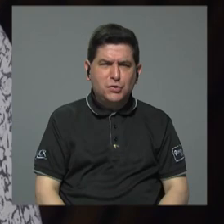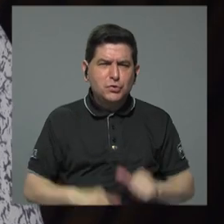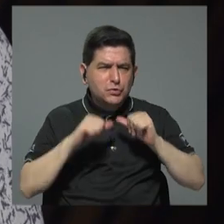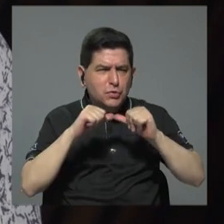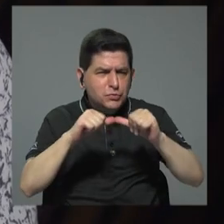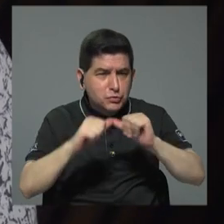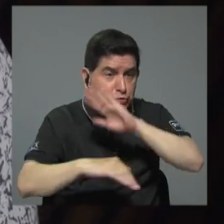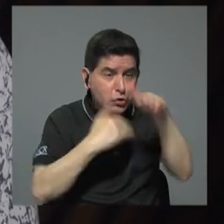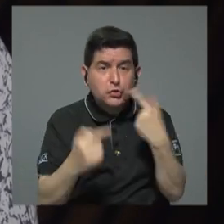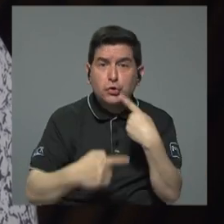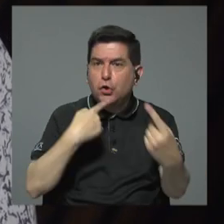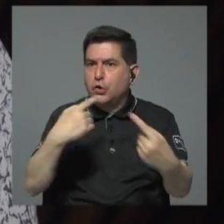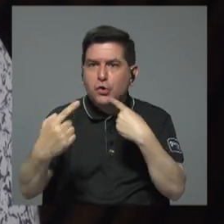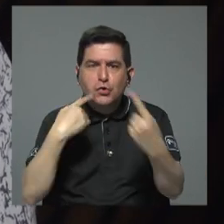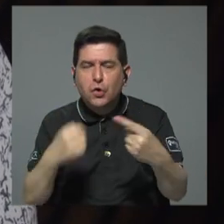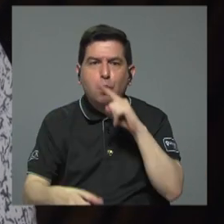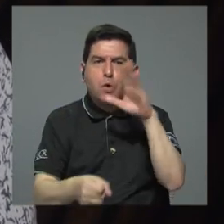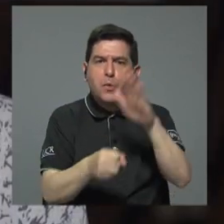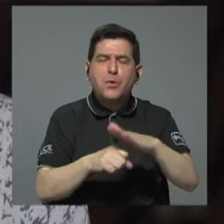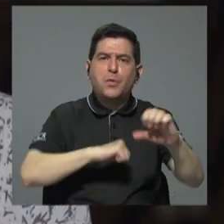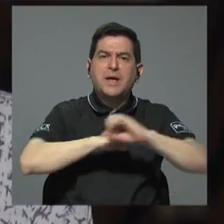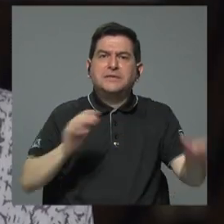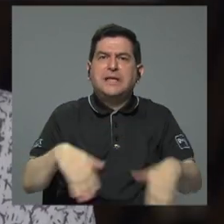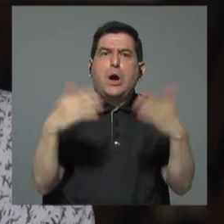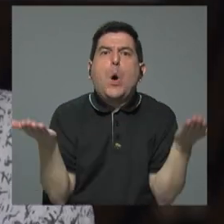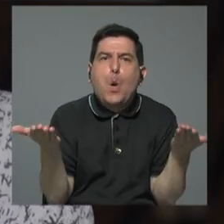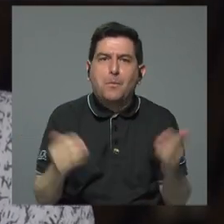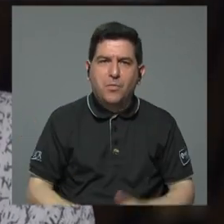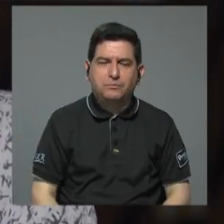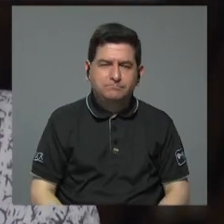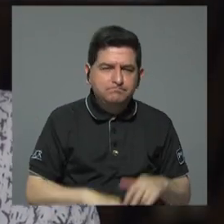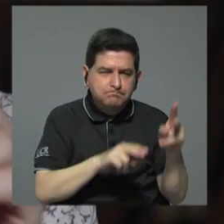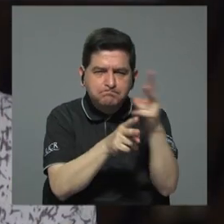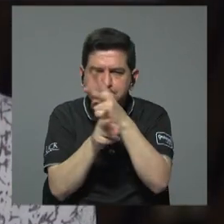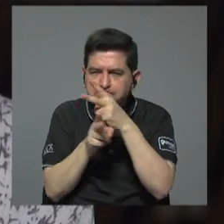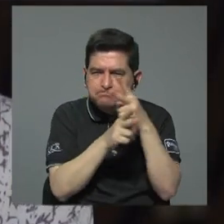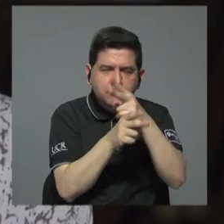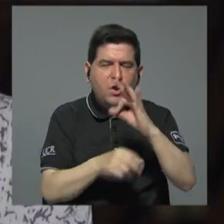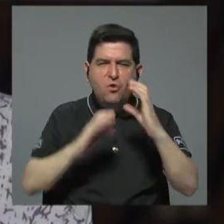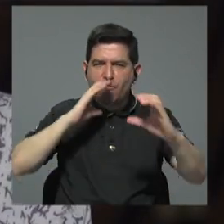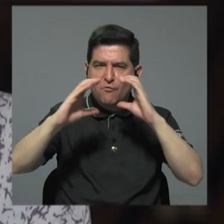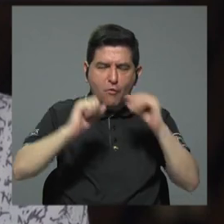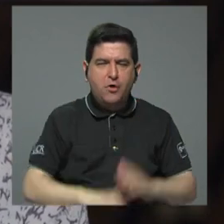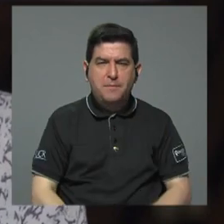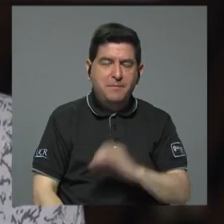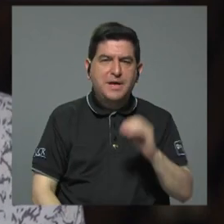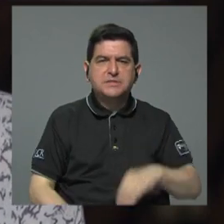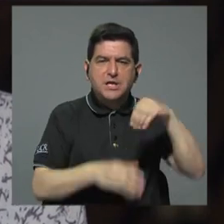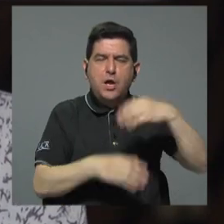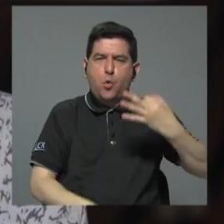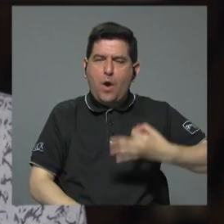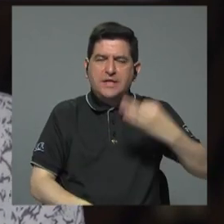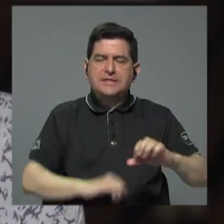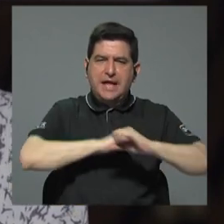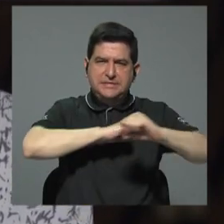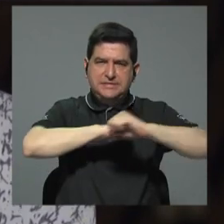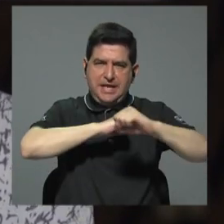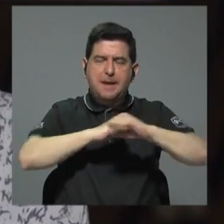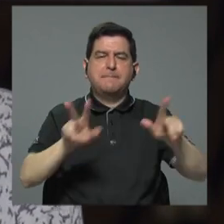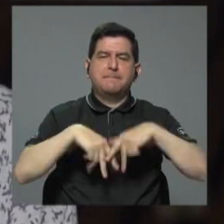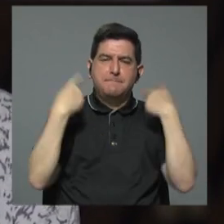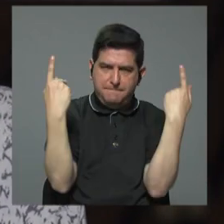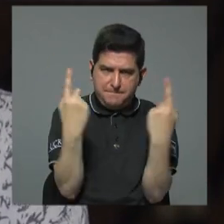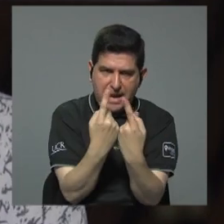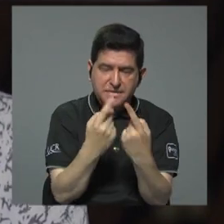de todo lo que se dice y se promete en la campaña? Estaremos monitoreando medios de comunicación y las cuentas oficiales de campaña,